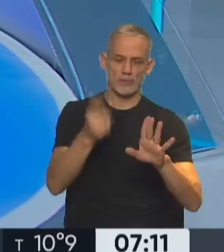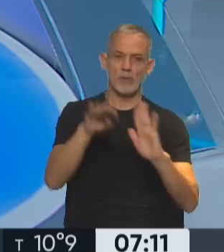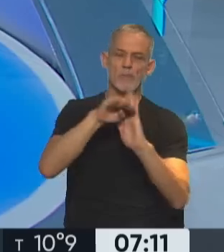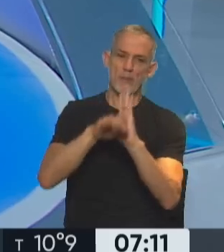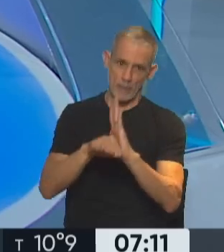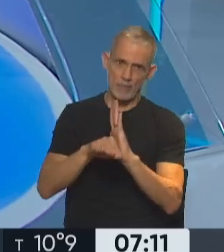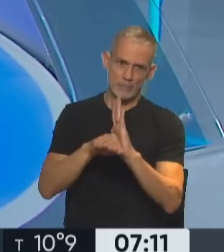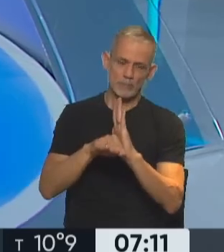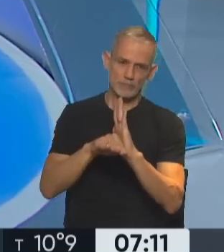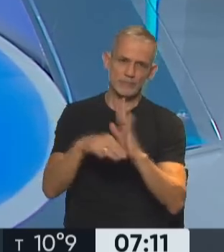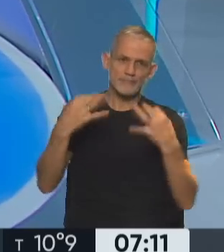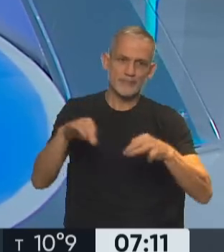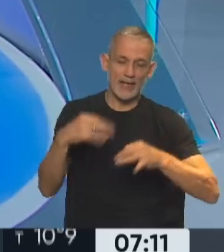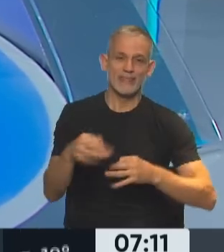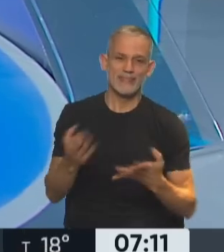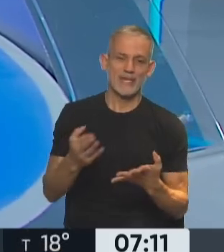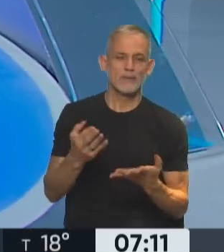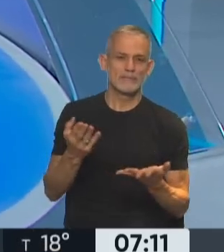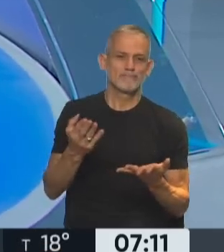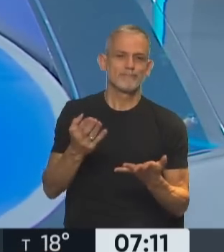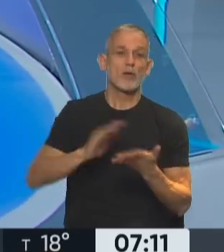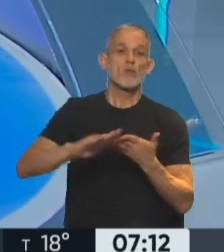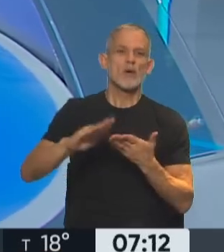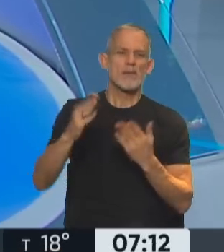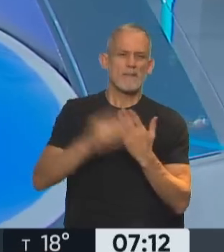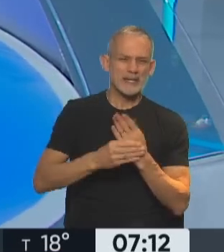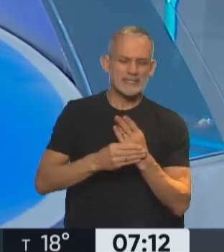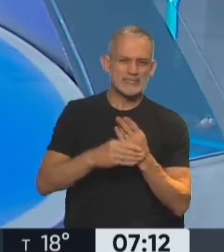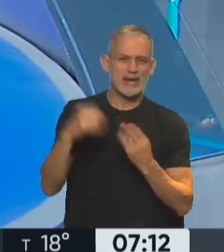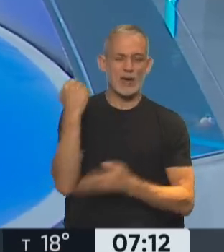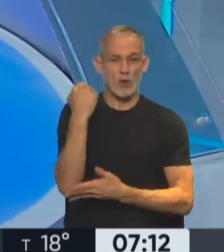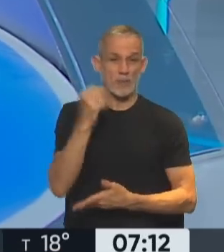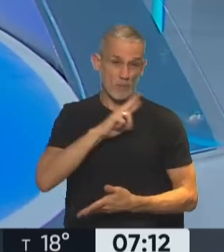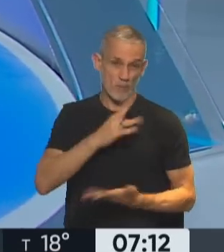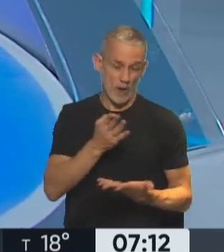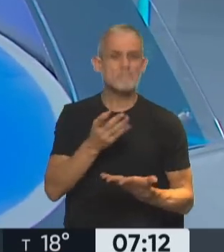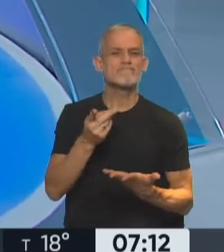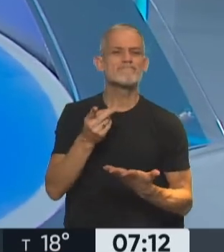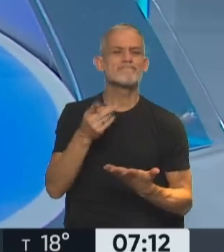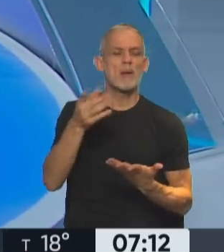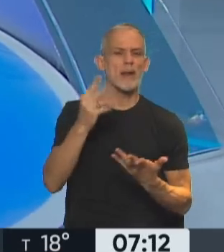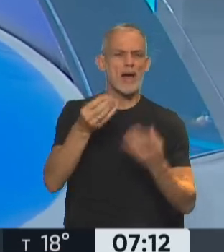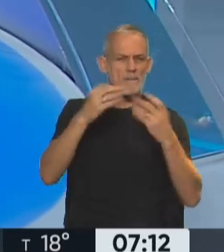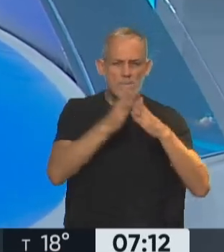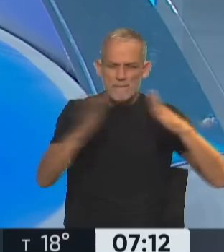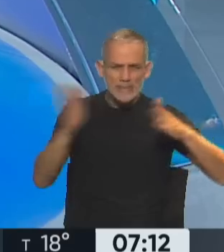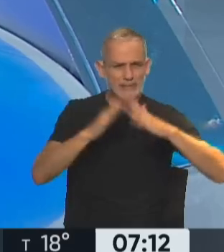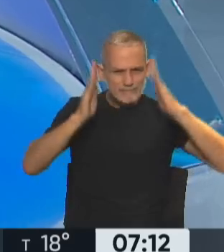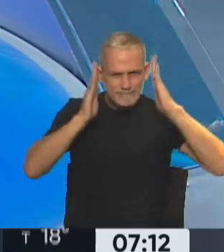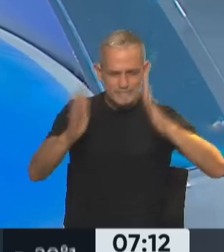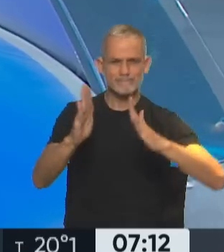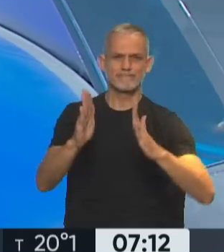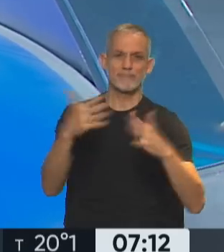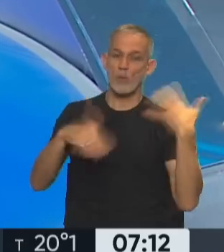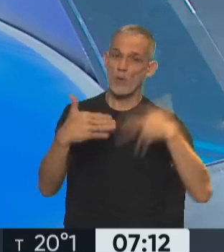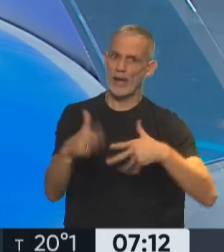las medidas necesarias que tiene que tomar la nueva ministra como para arrancar y focalizarse en lo